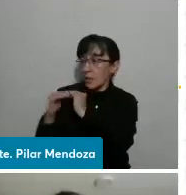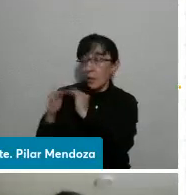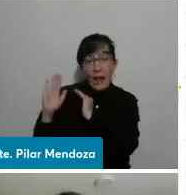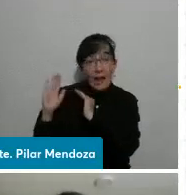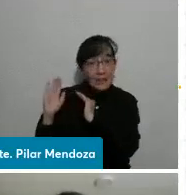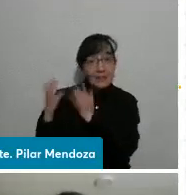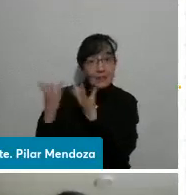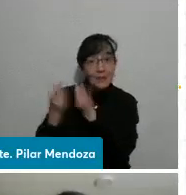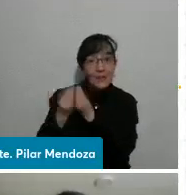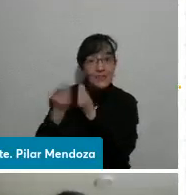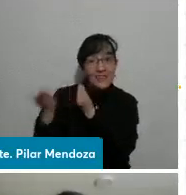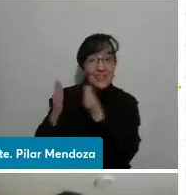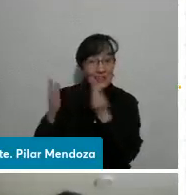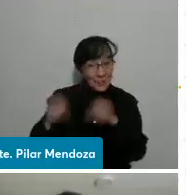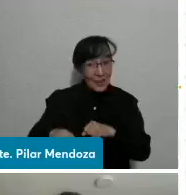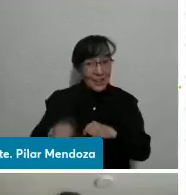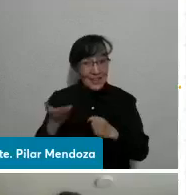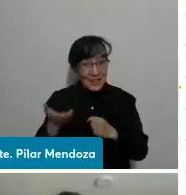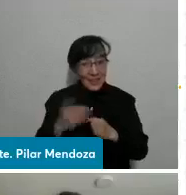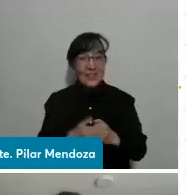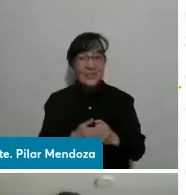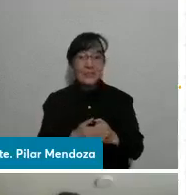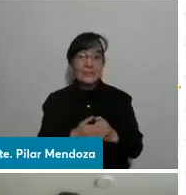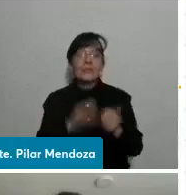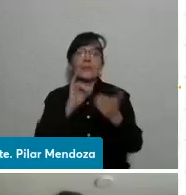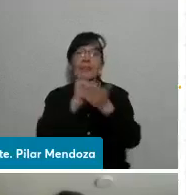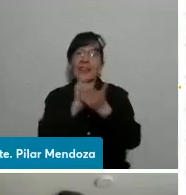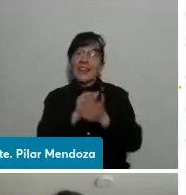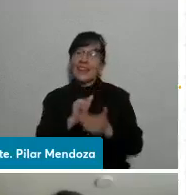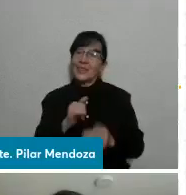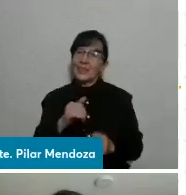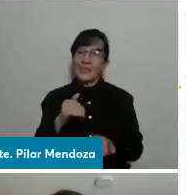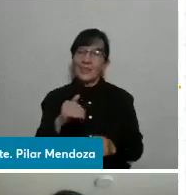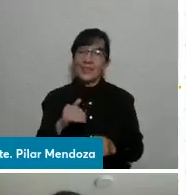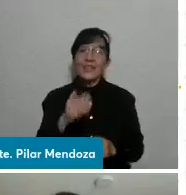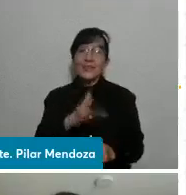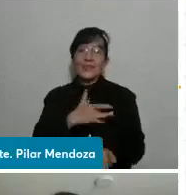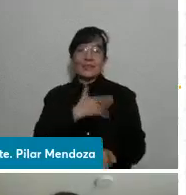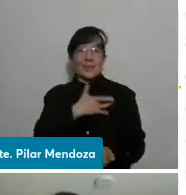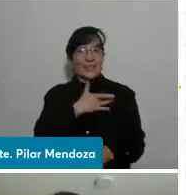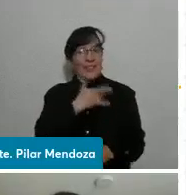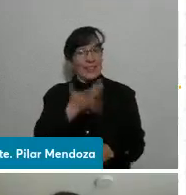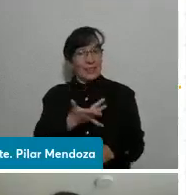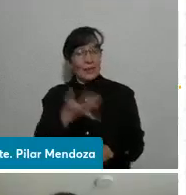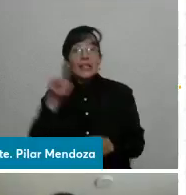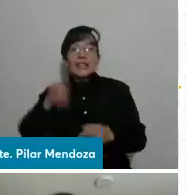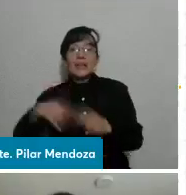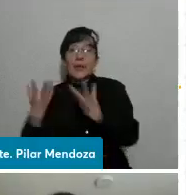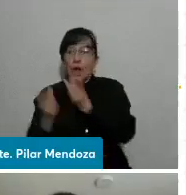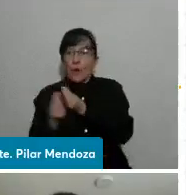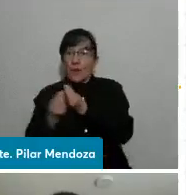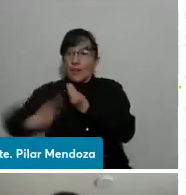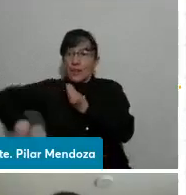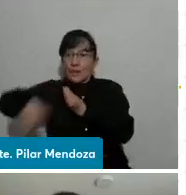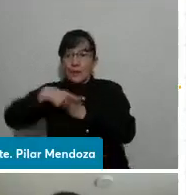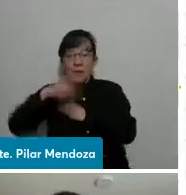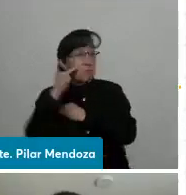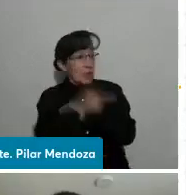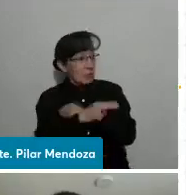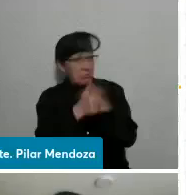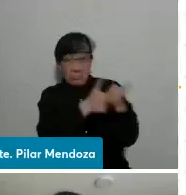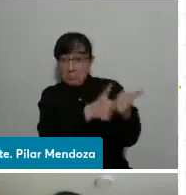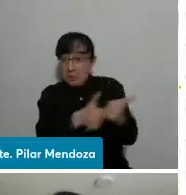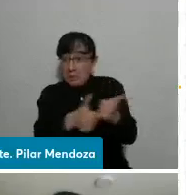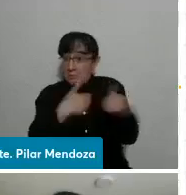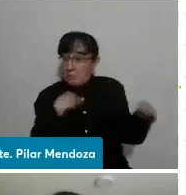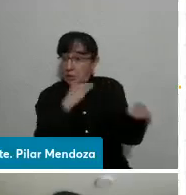igual que sus compañeros, eso pues la motiva a ella y también hace que sus compañeros vean a este estudiante como una